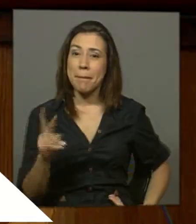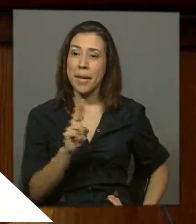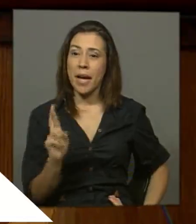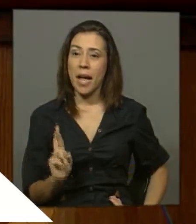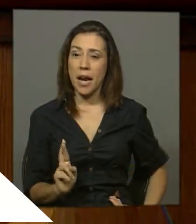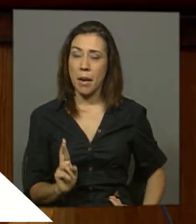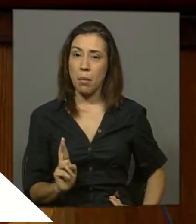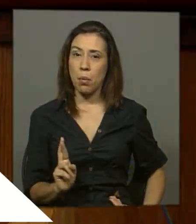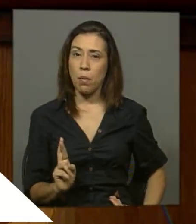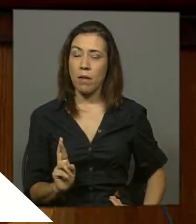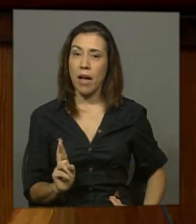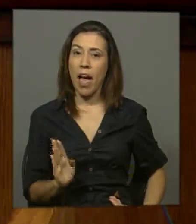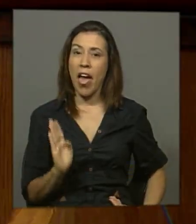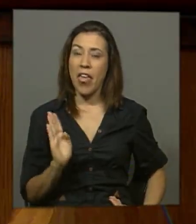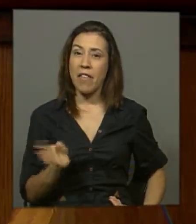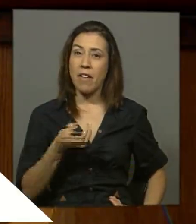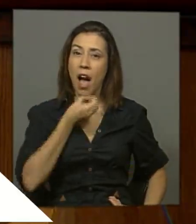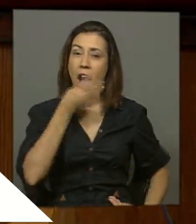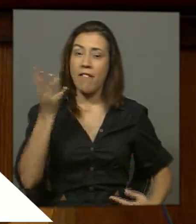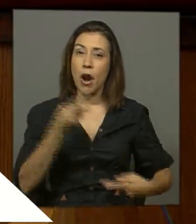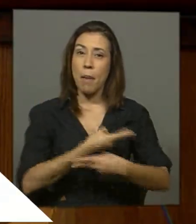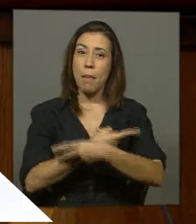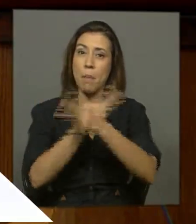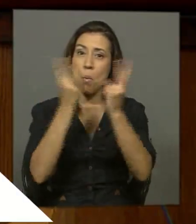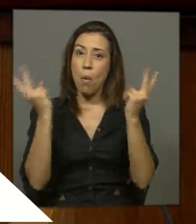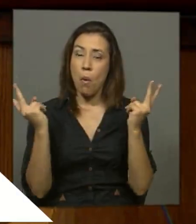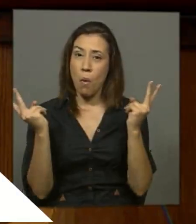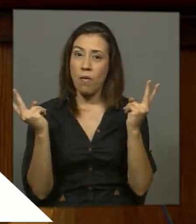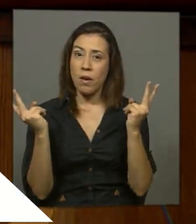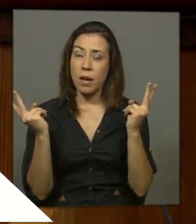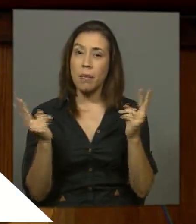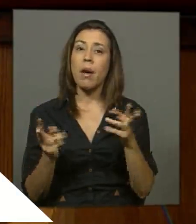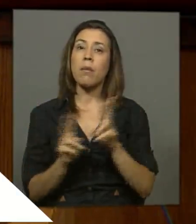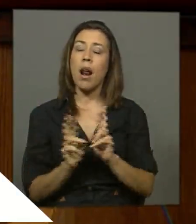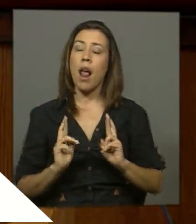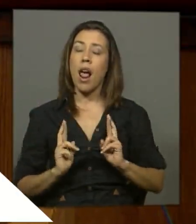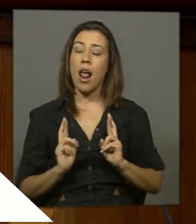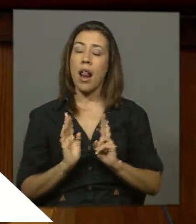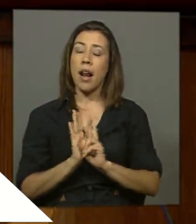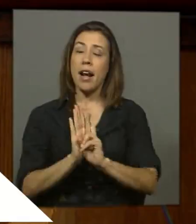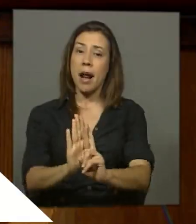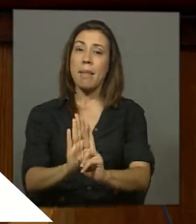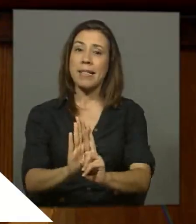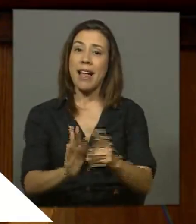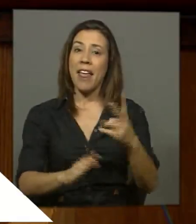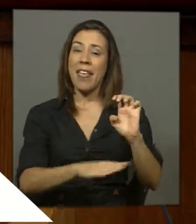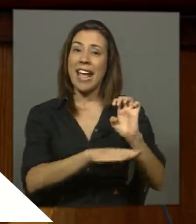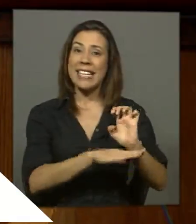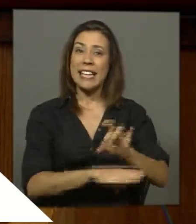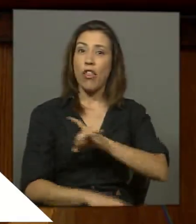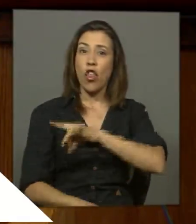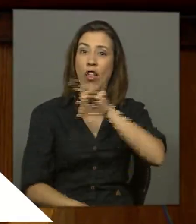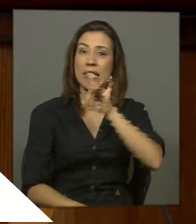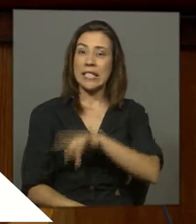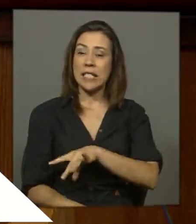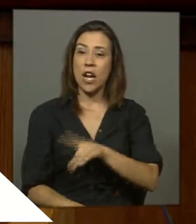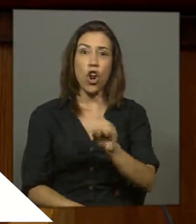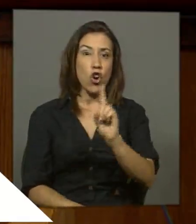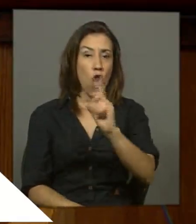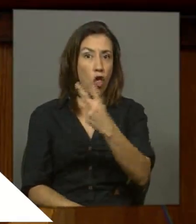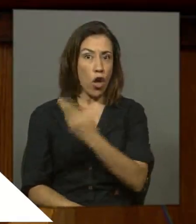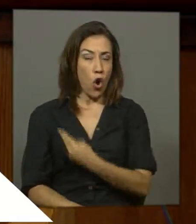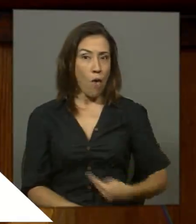República debiera manifestar públicamente en representación del estado de chile no del